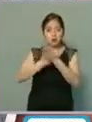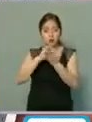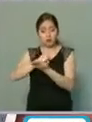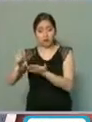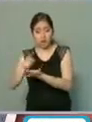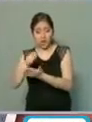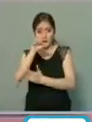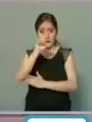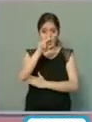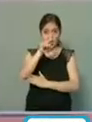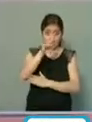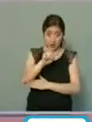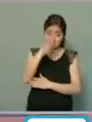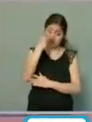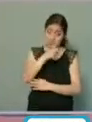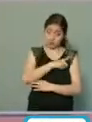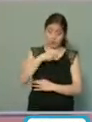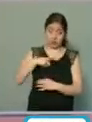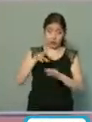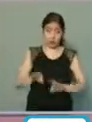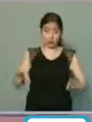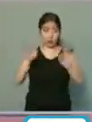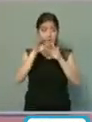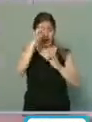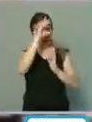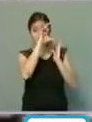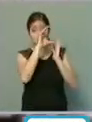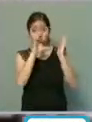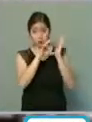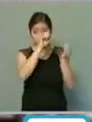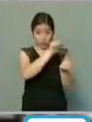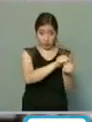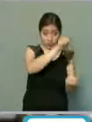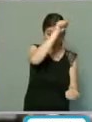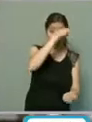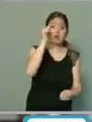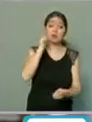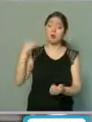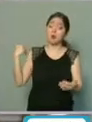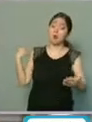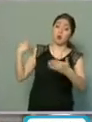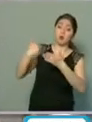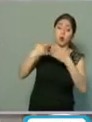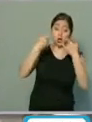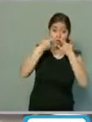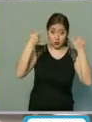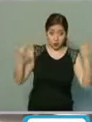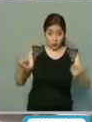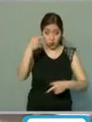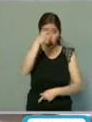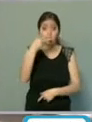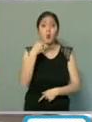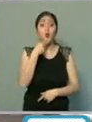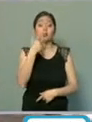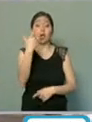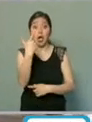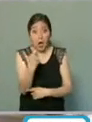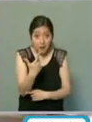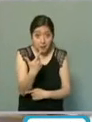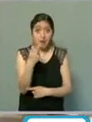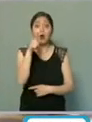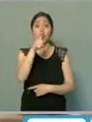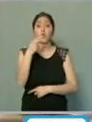tener en cuenta, muy importante, que en la Constitución de Estados Unidos y que es un tema histórico, el poder tener armas y demás es